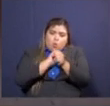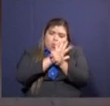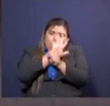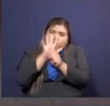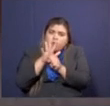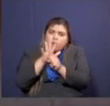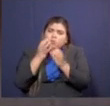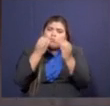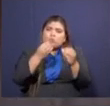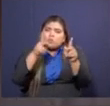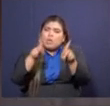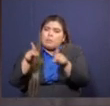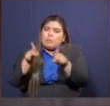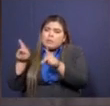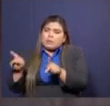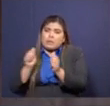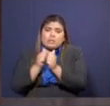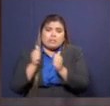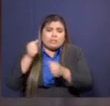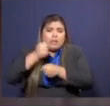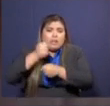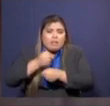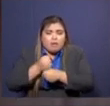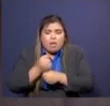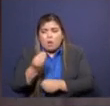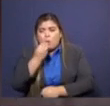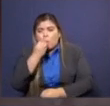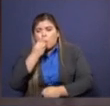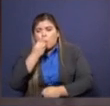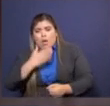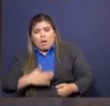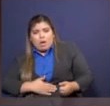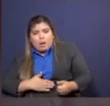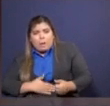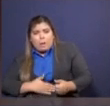de la mayoría de los panameños.